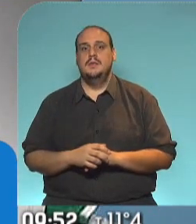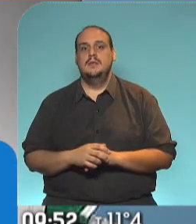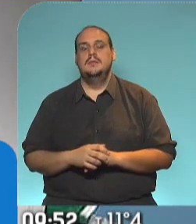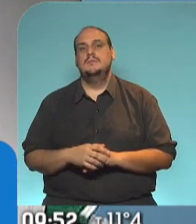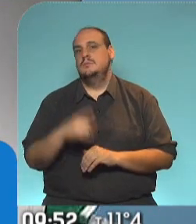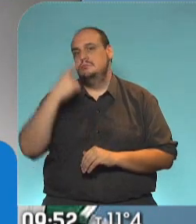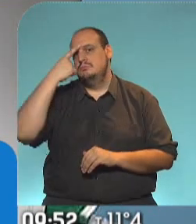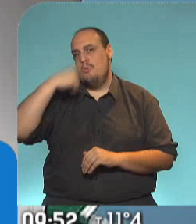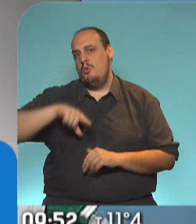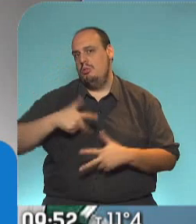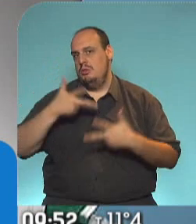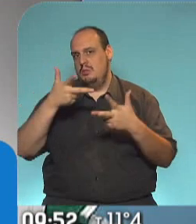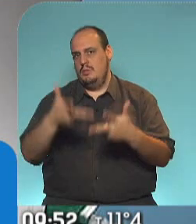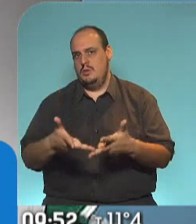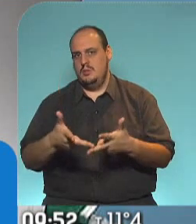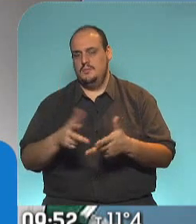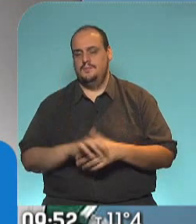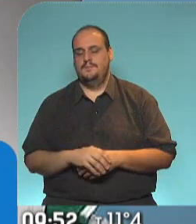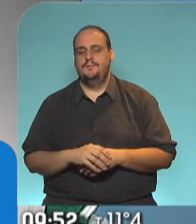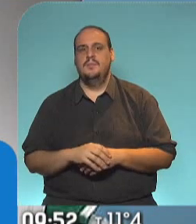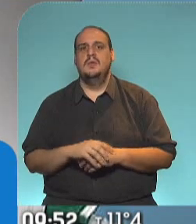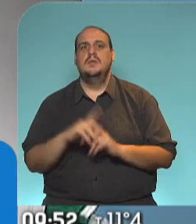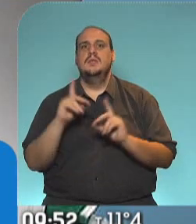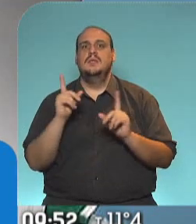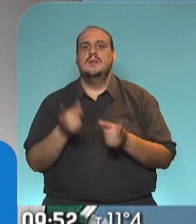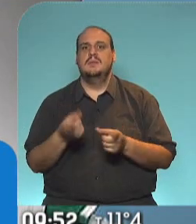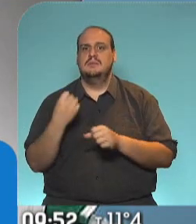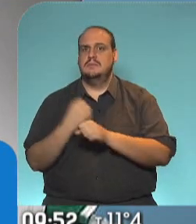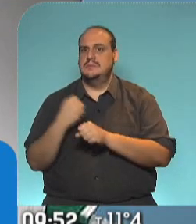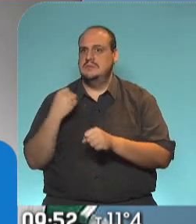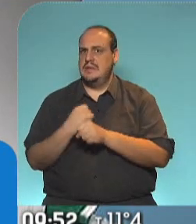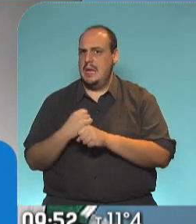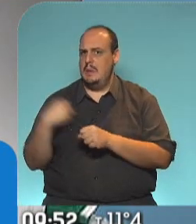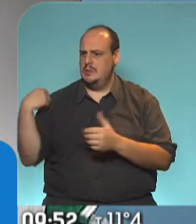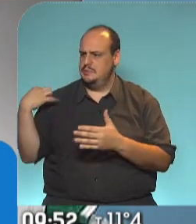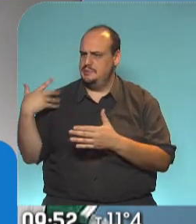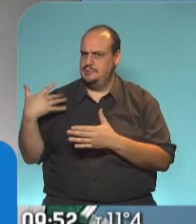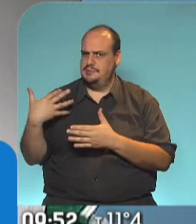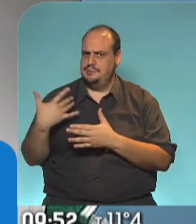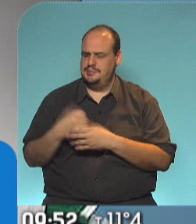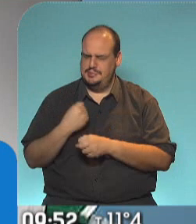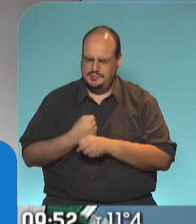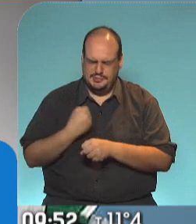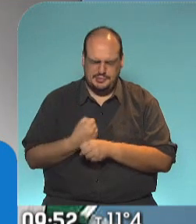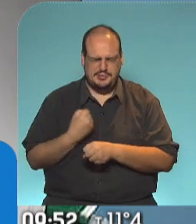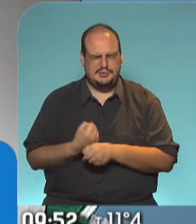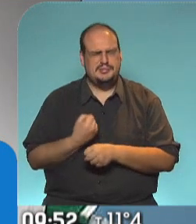finalmente también mencionar que todo este trabajo que se está haciendo para poder cubrir